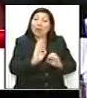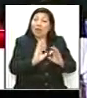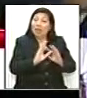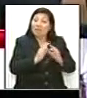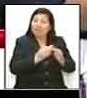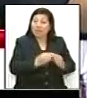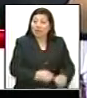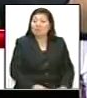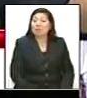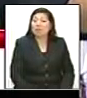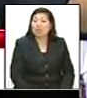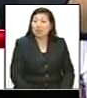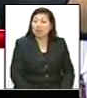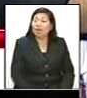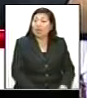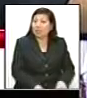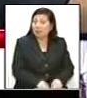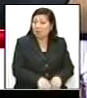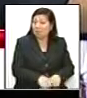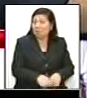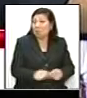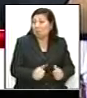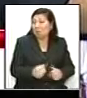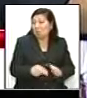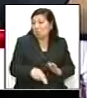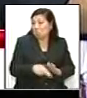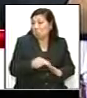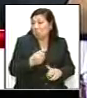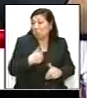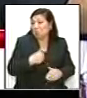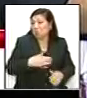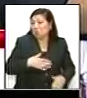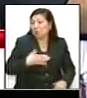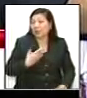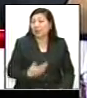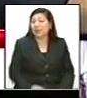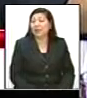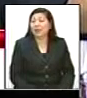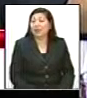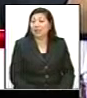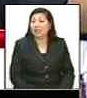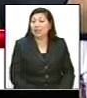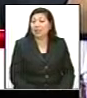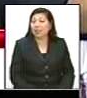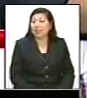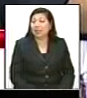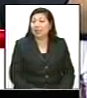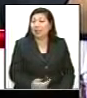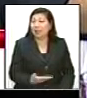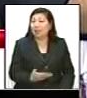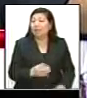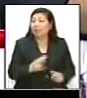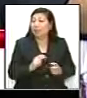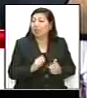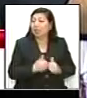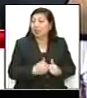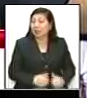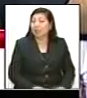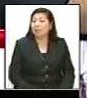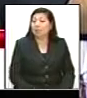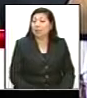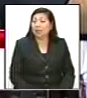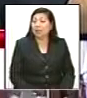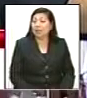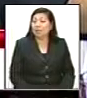general. Y también es loable, también es posible. Entonces, hay que hacer una reforma,